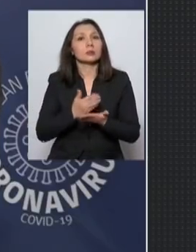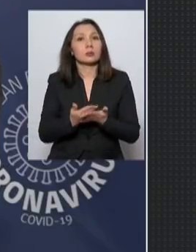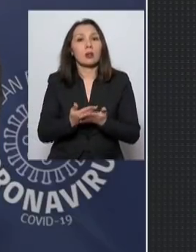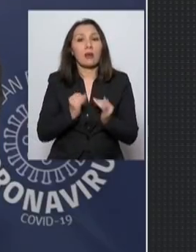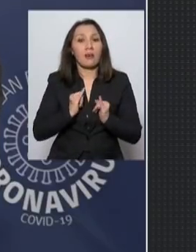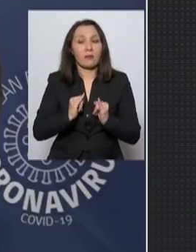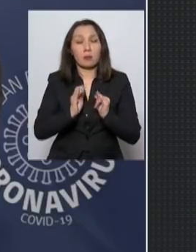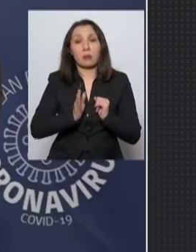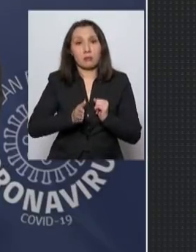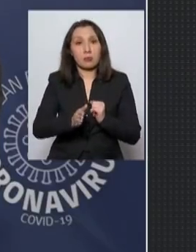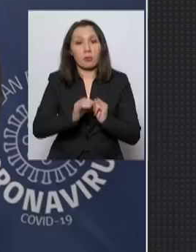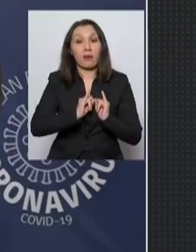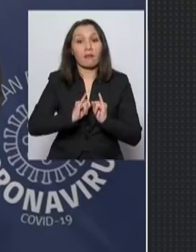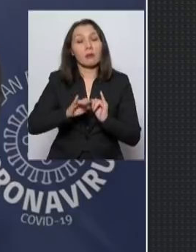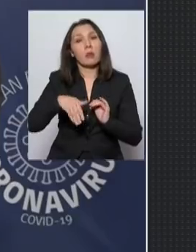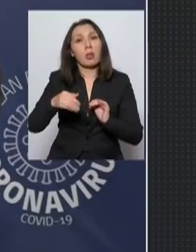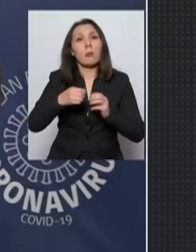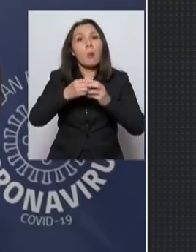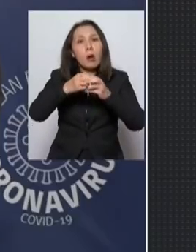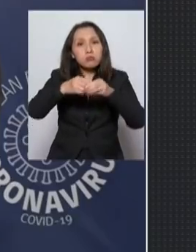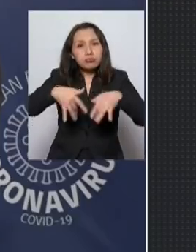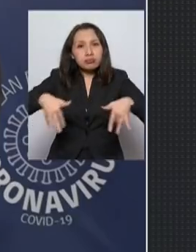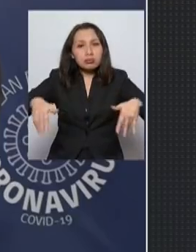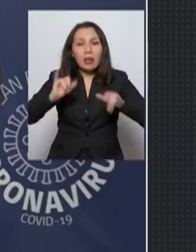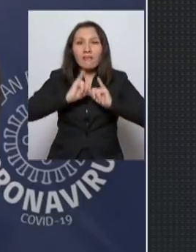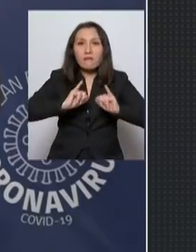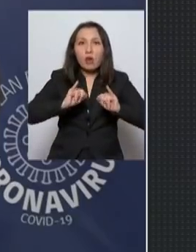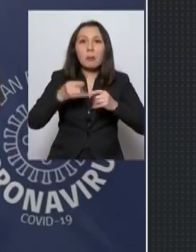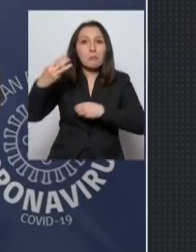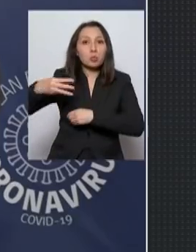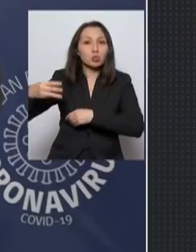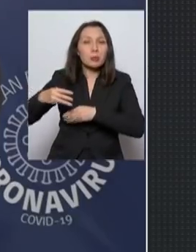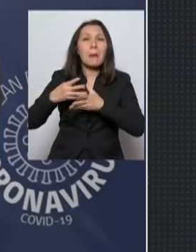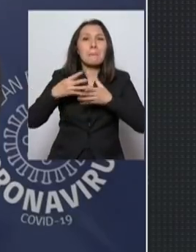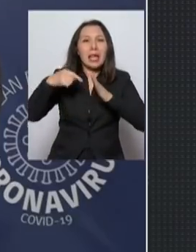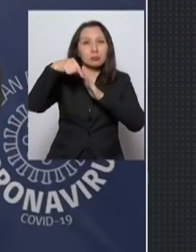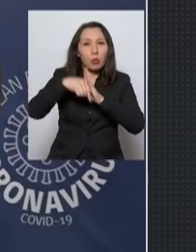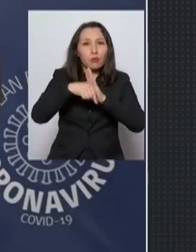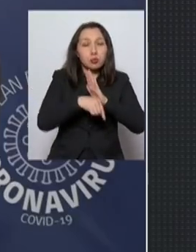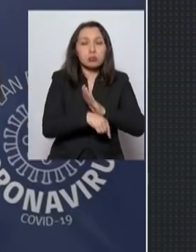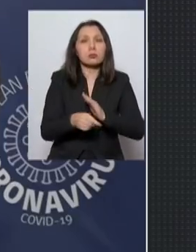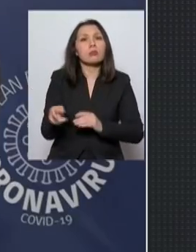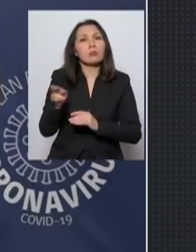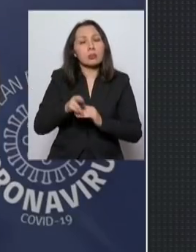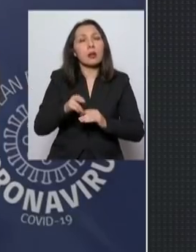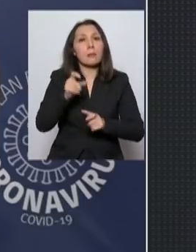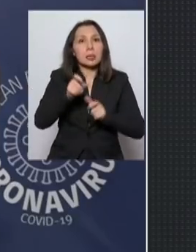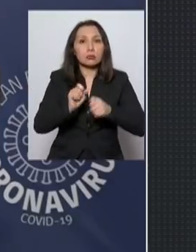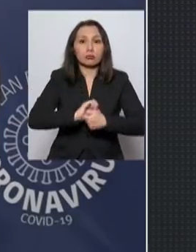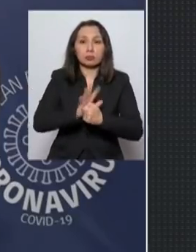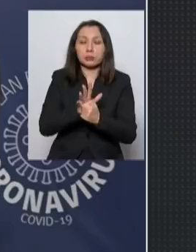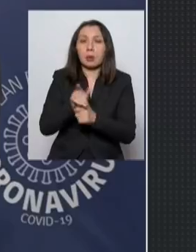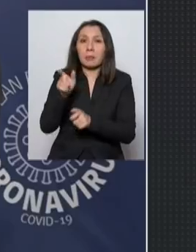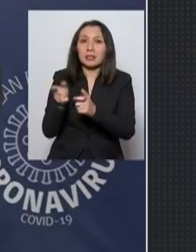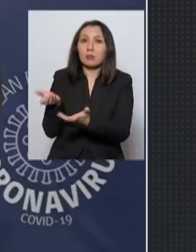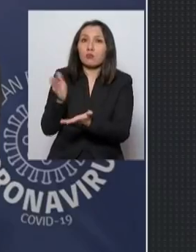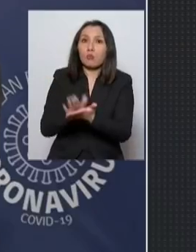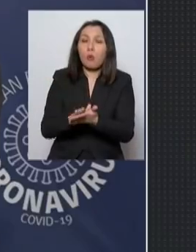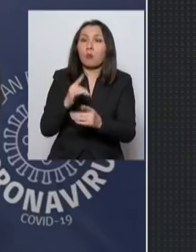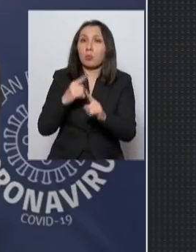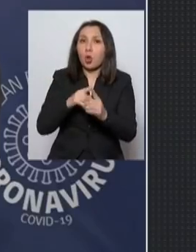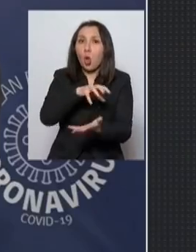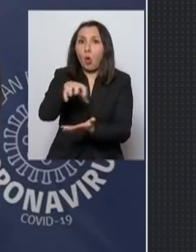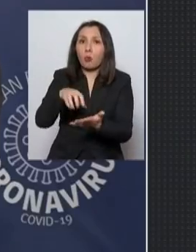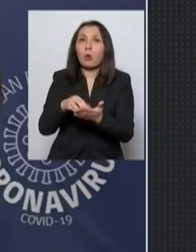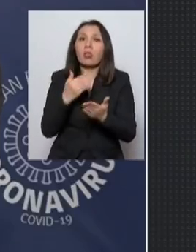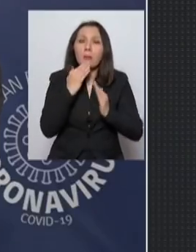la información que se va a entregar más desagregada a los municipios, dijo incidencia de casos activos, fallecidos por comuna, incluso